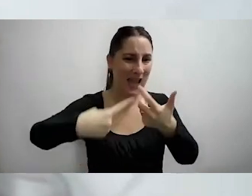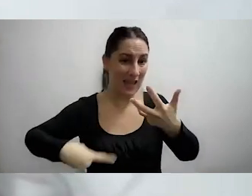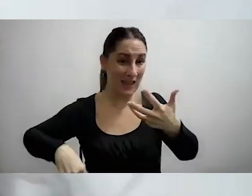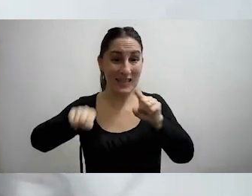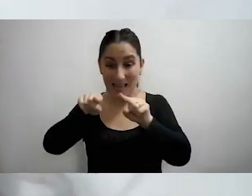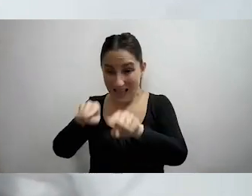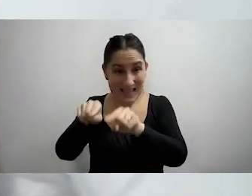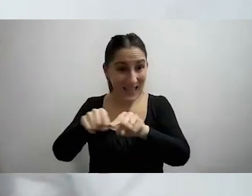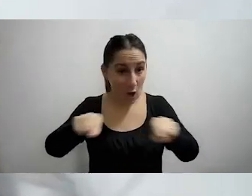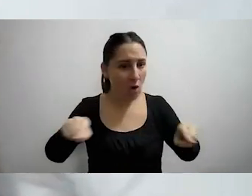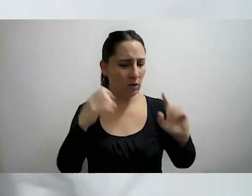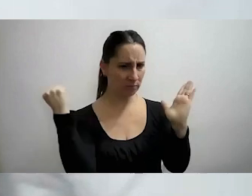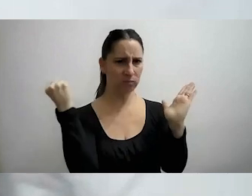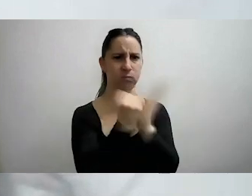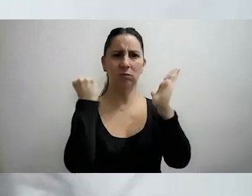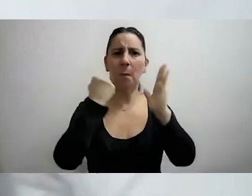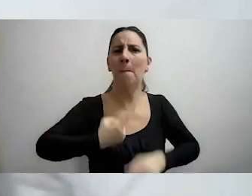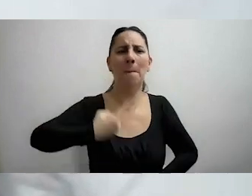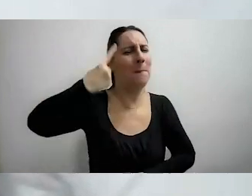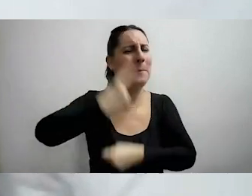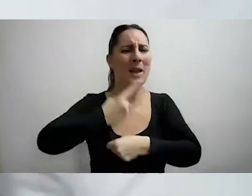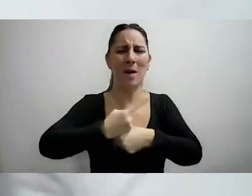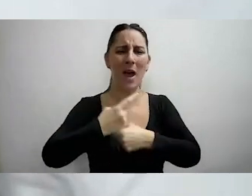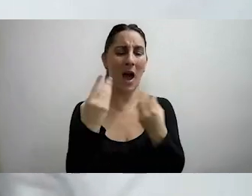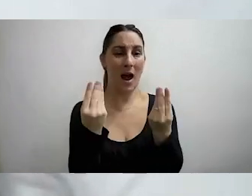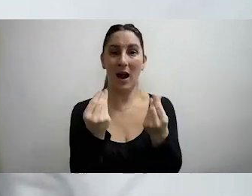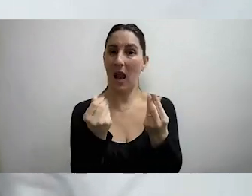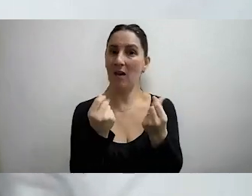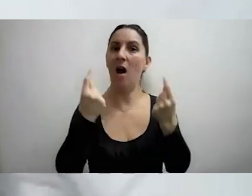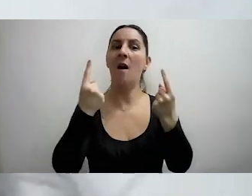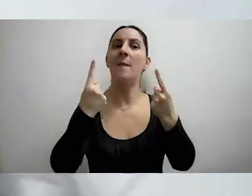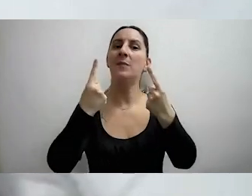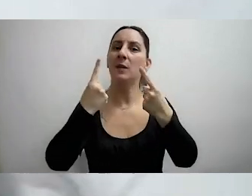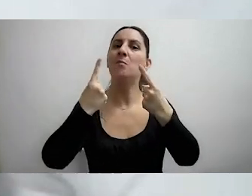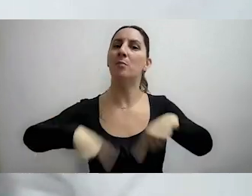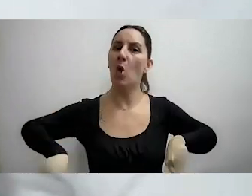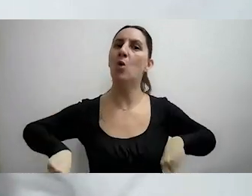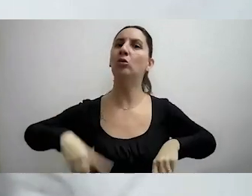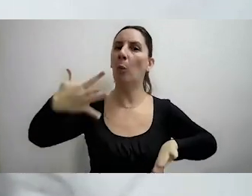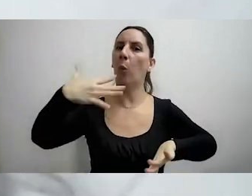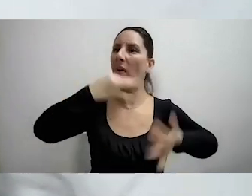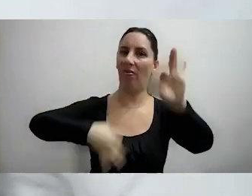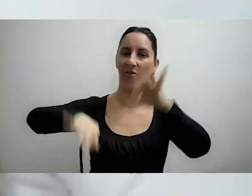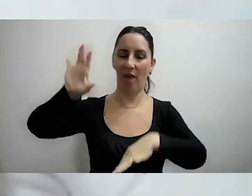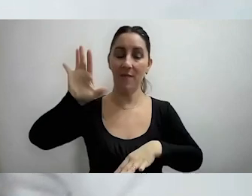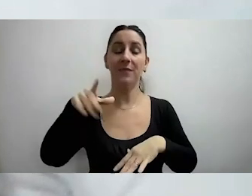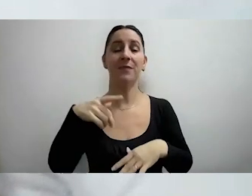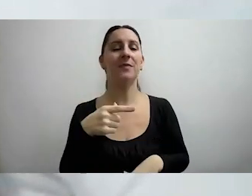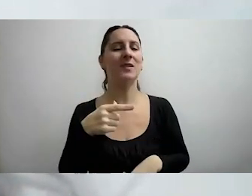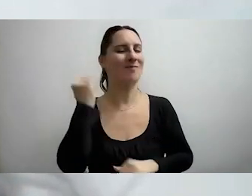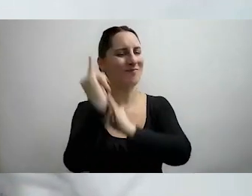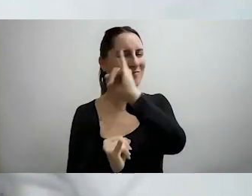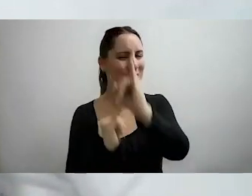es certificado de primera calidad y es un producto de alta exportación. Quiero decir con esto que